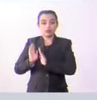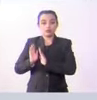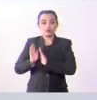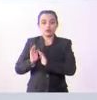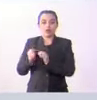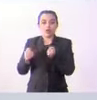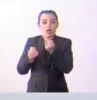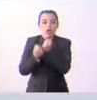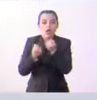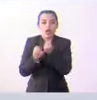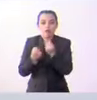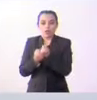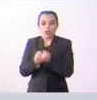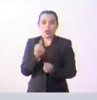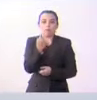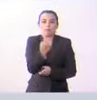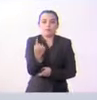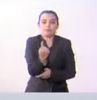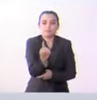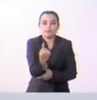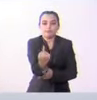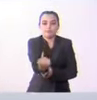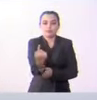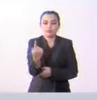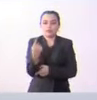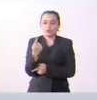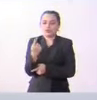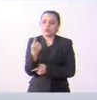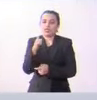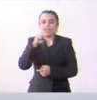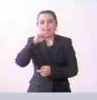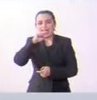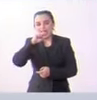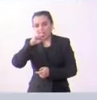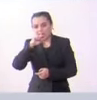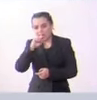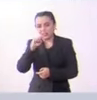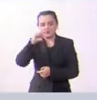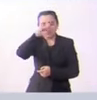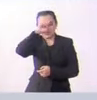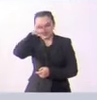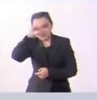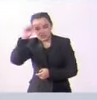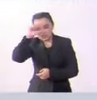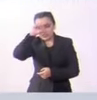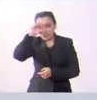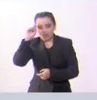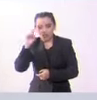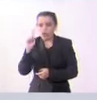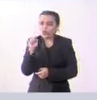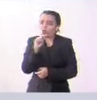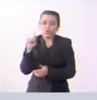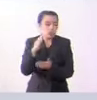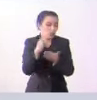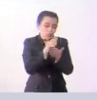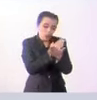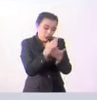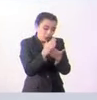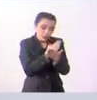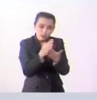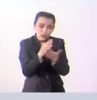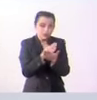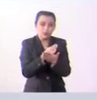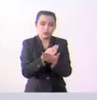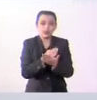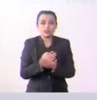de la pobreza. Esa pobreza que los ha llevado a envejecer, a apartarse de los estudios, a tener una desnutrición.